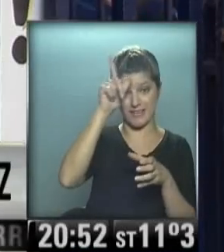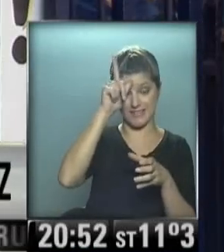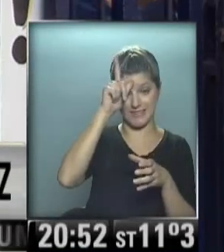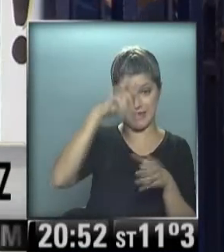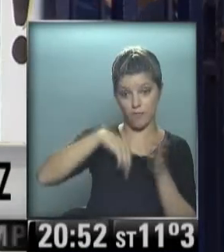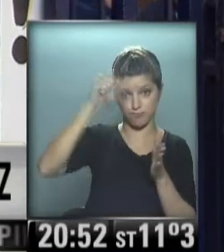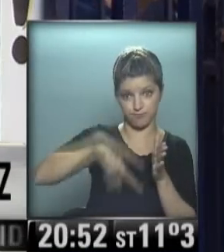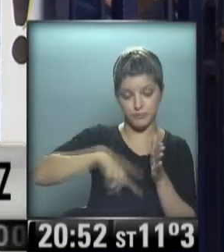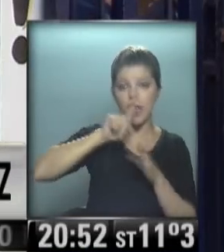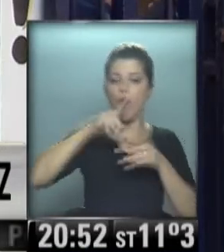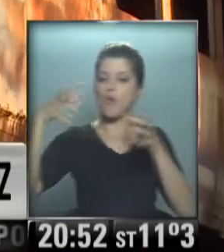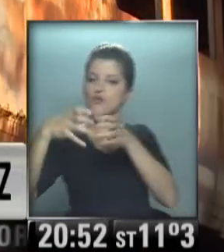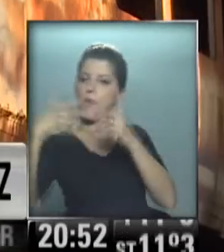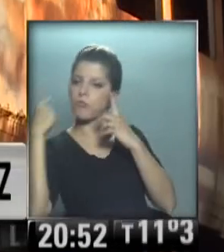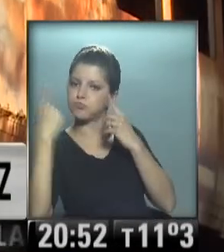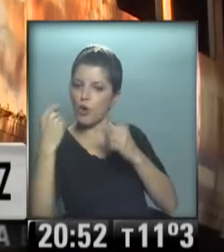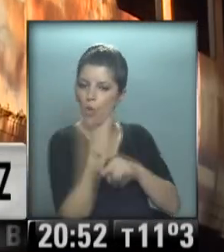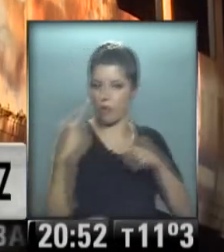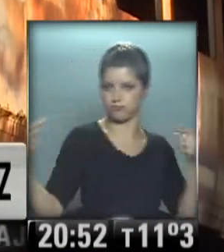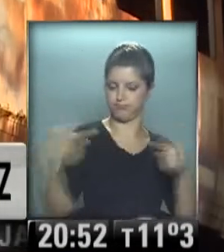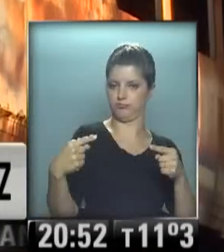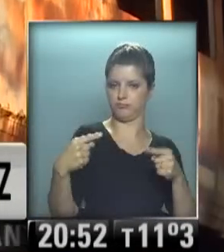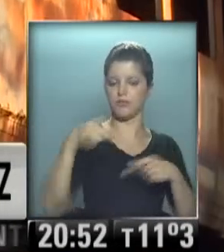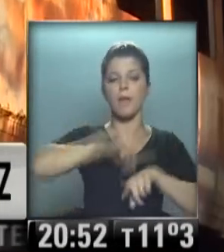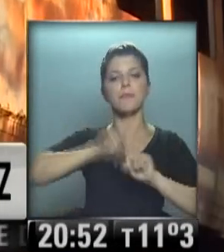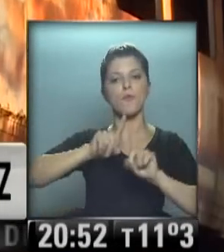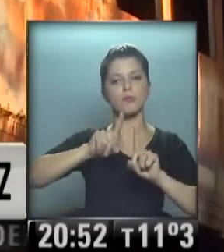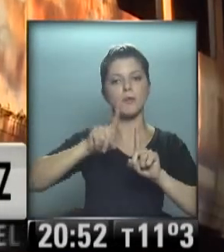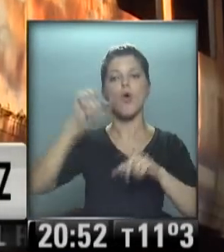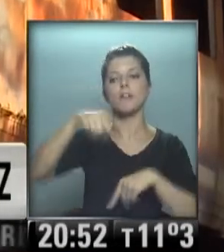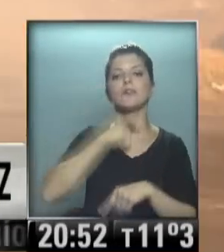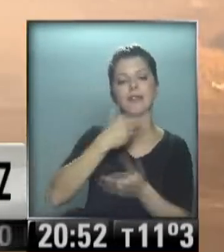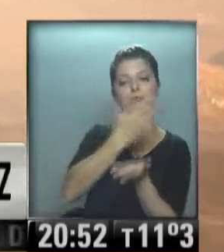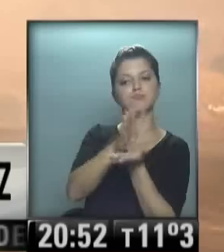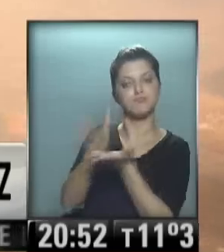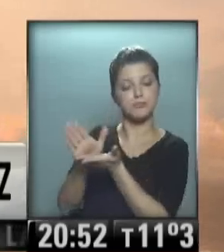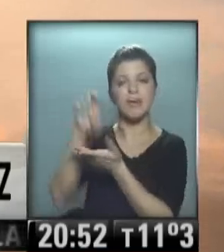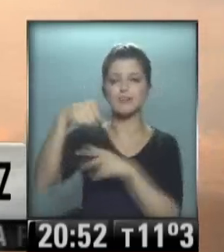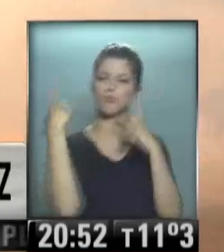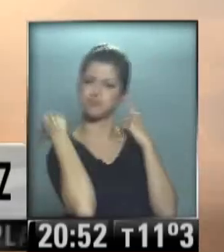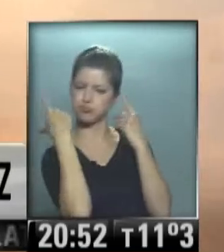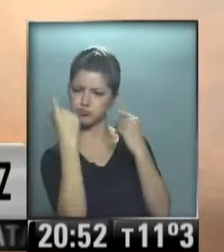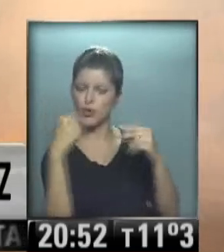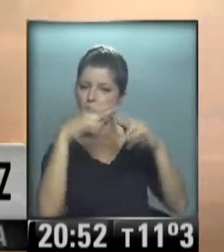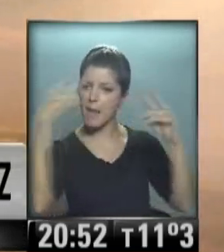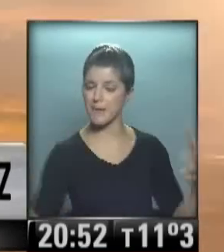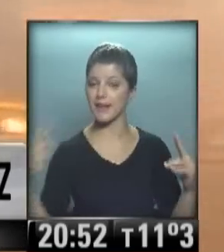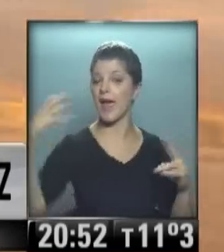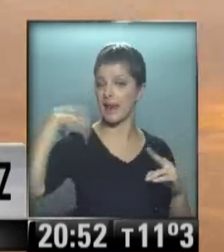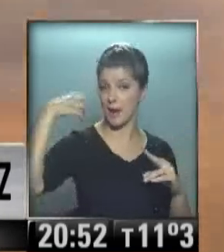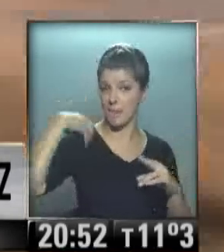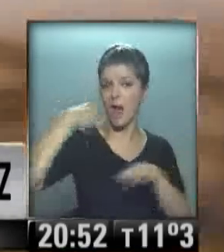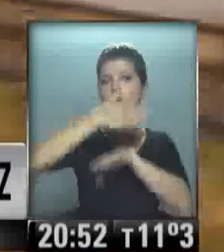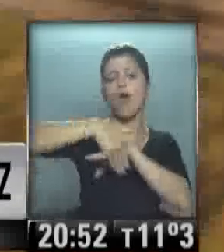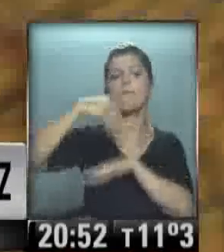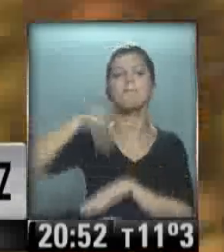Federal y manifestantes se enfrentaron durante un operativo de desalojo de una protesta sobre la avenida General Paz a la altura de